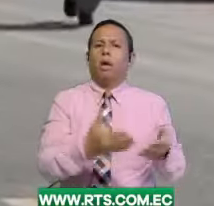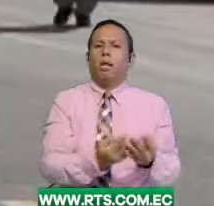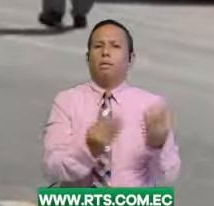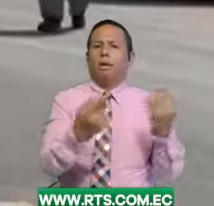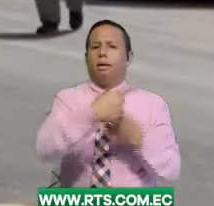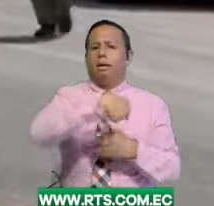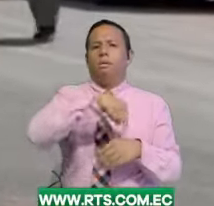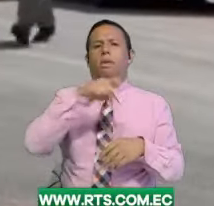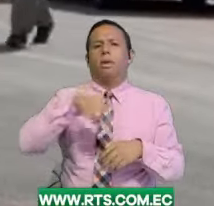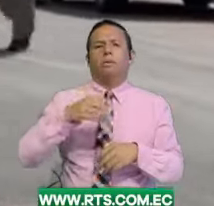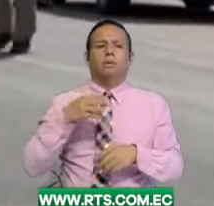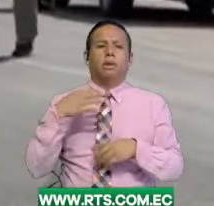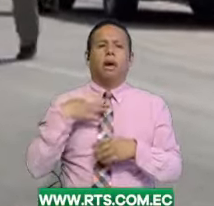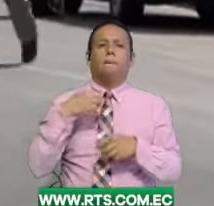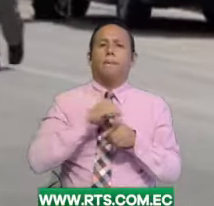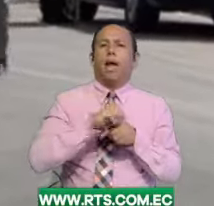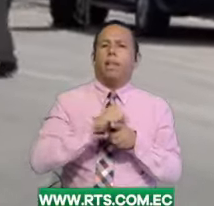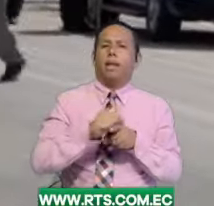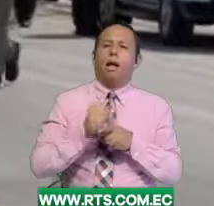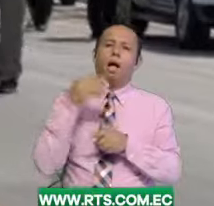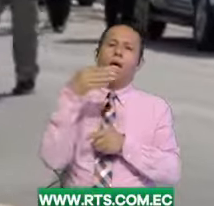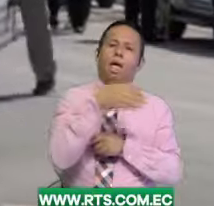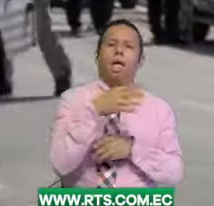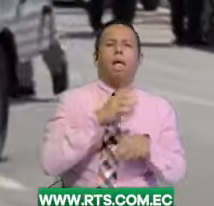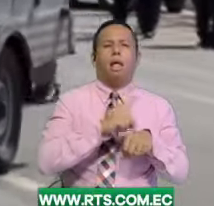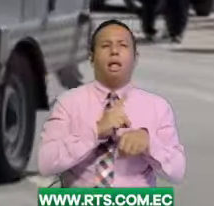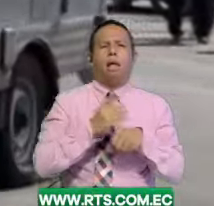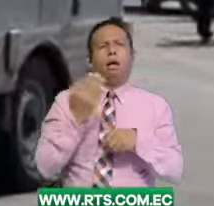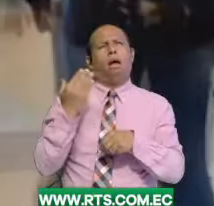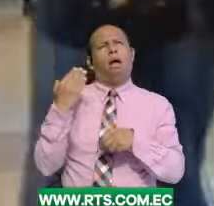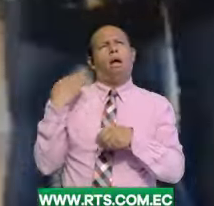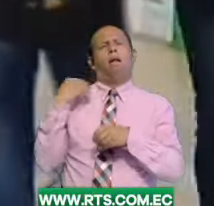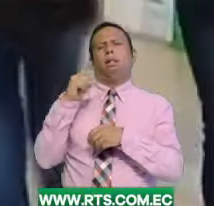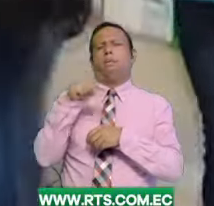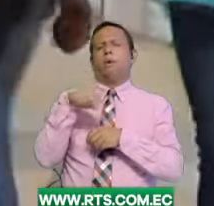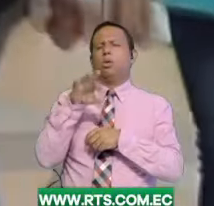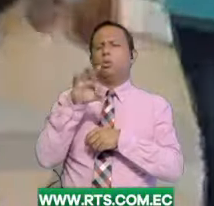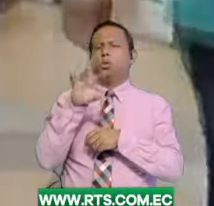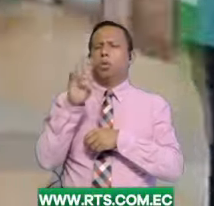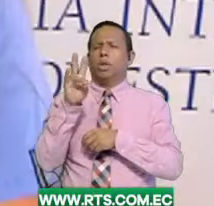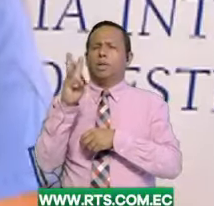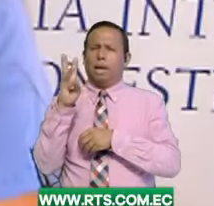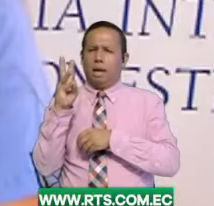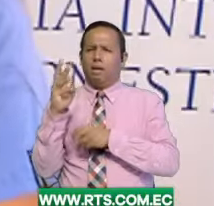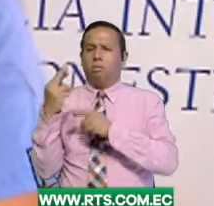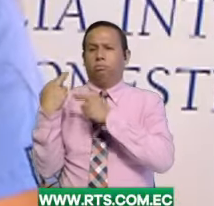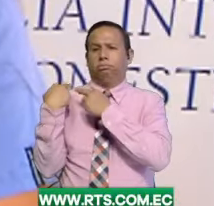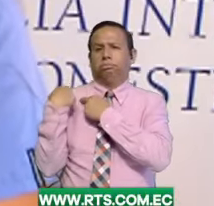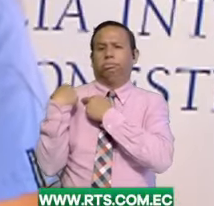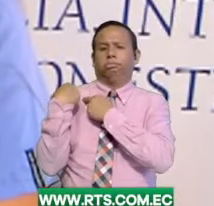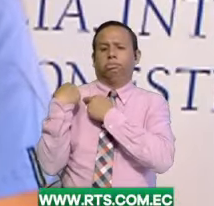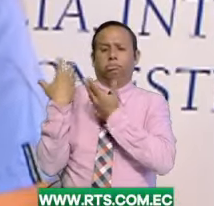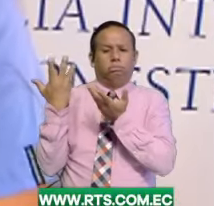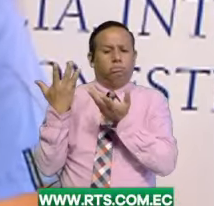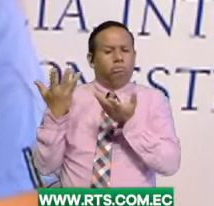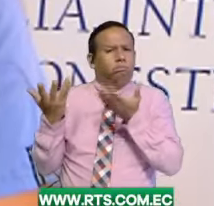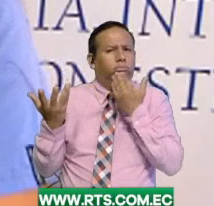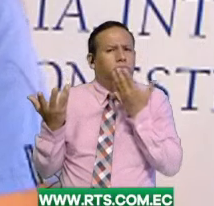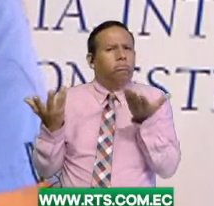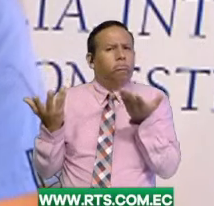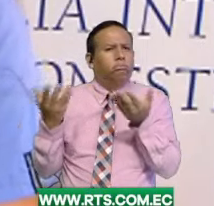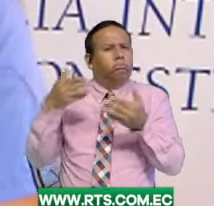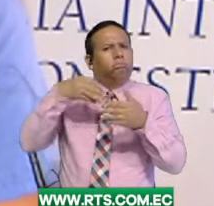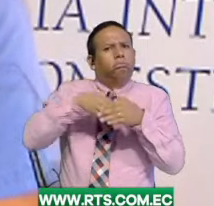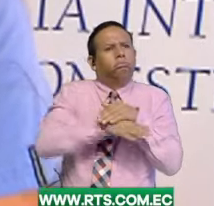medicina rural obligatoria desde 19 se quedan atrapados específicamente a veces en los